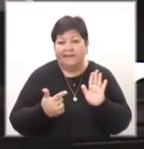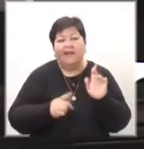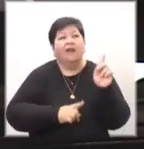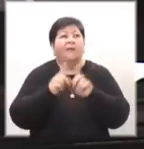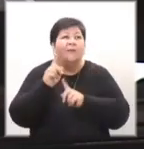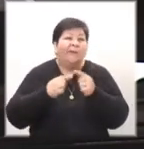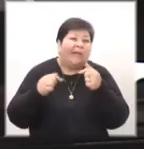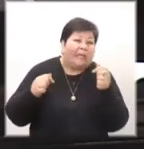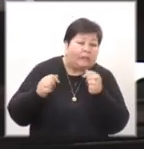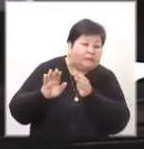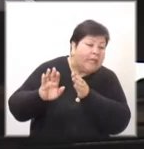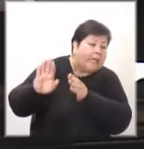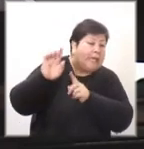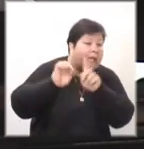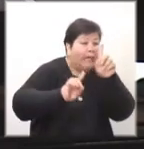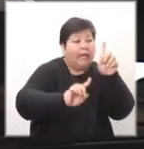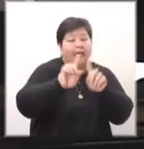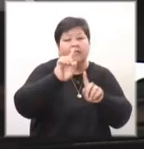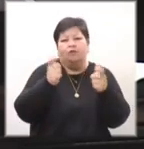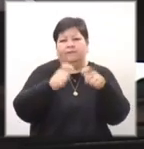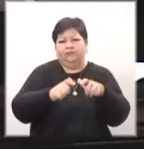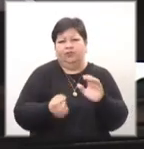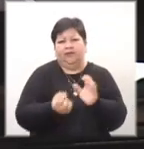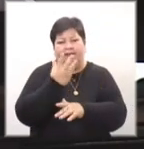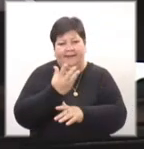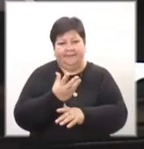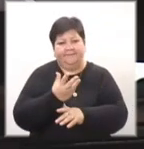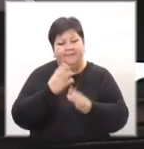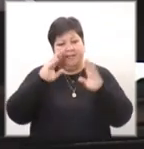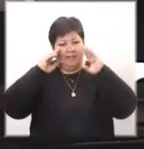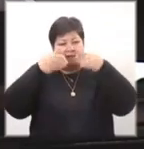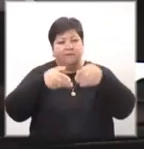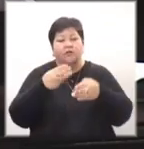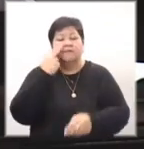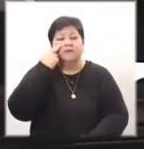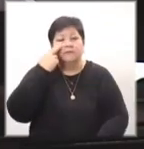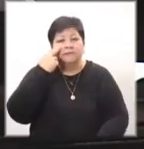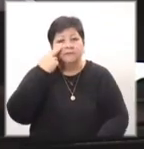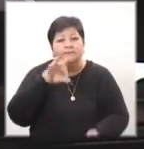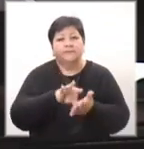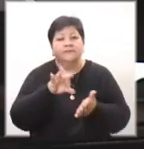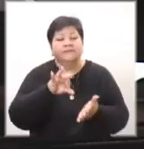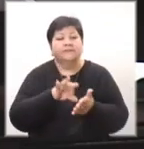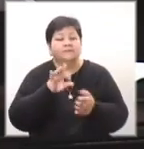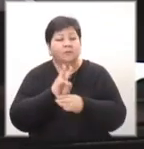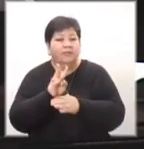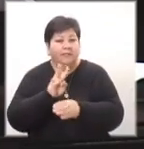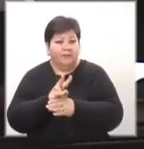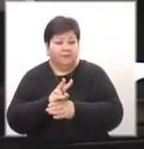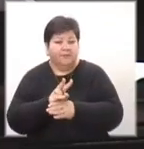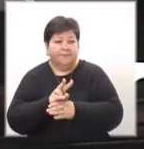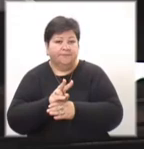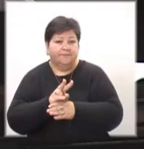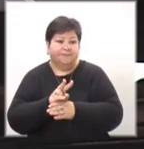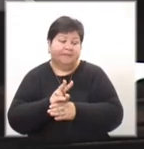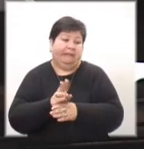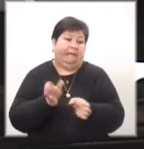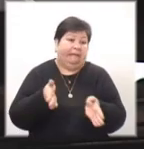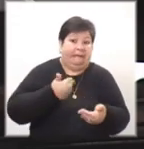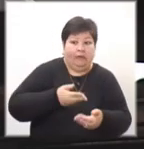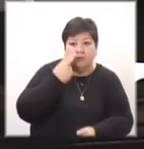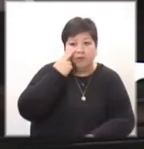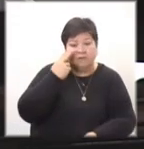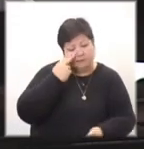que solamente crean comisiones, que aborde la problemática del sistema de cuidados, las brechas de género que aún persisten